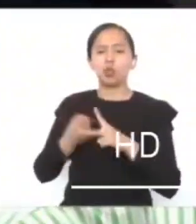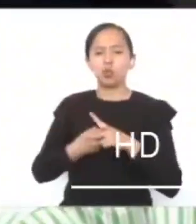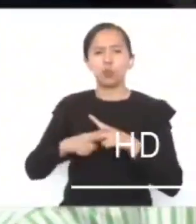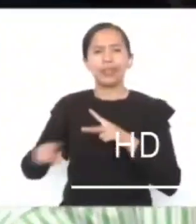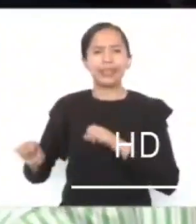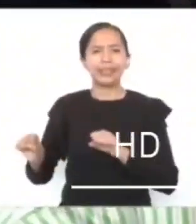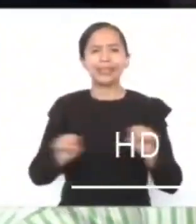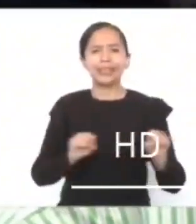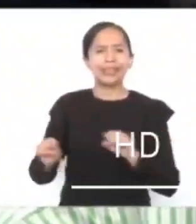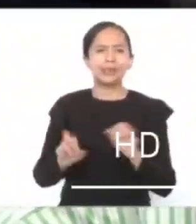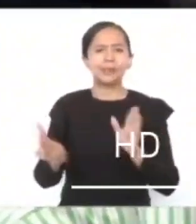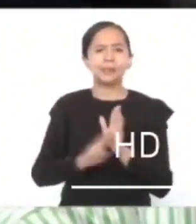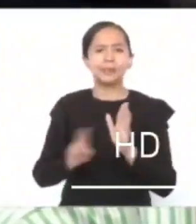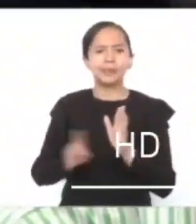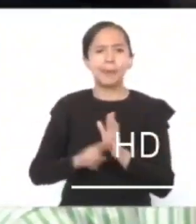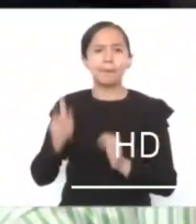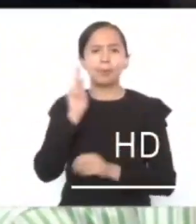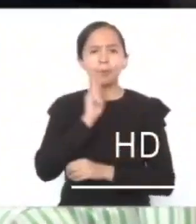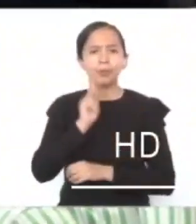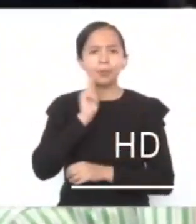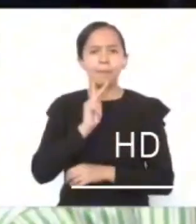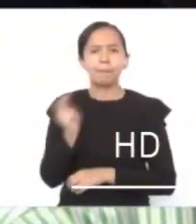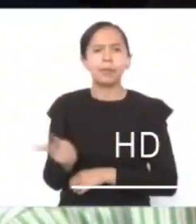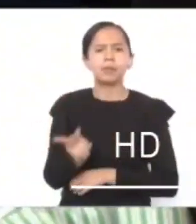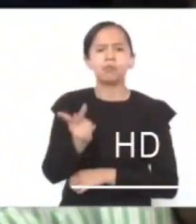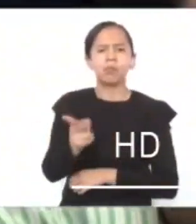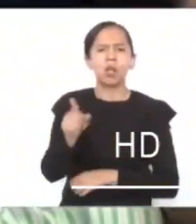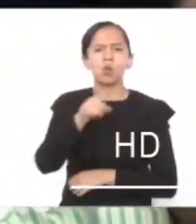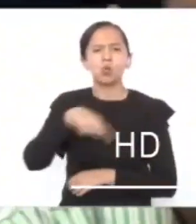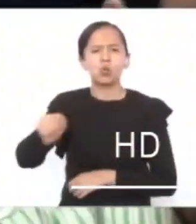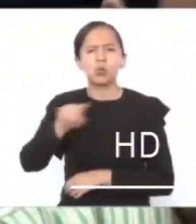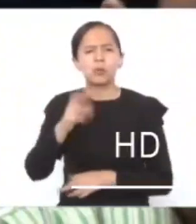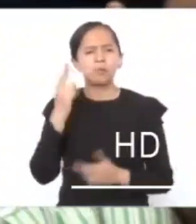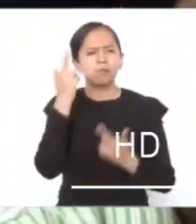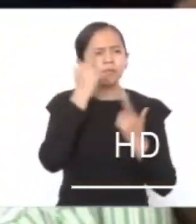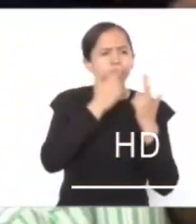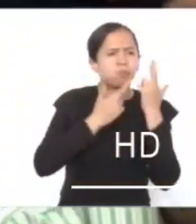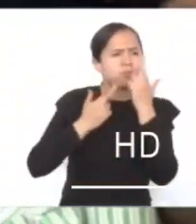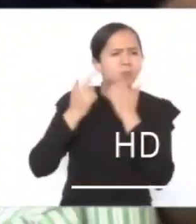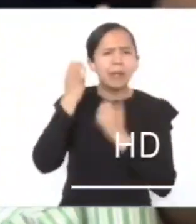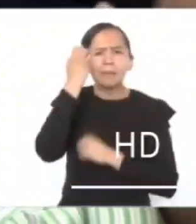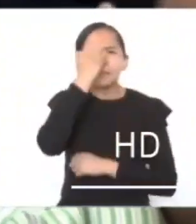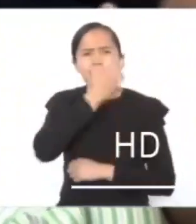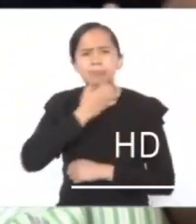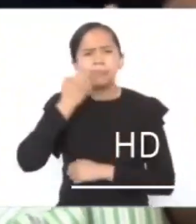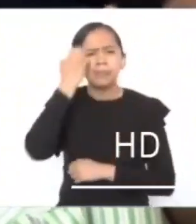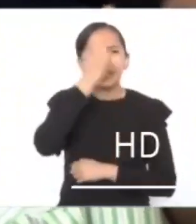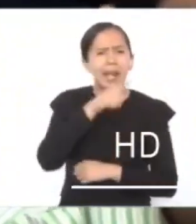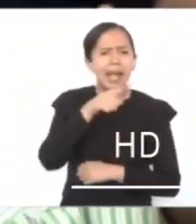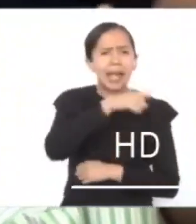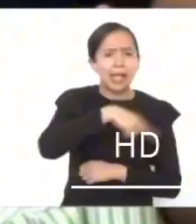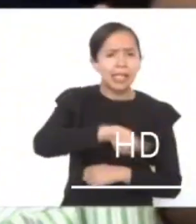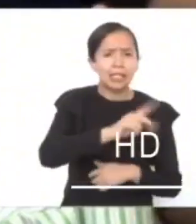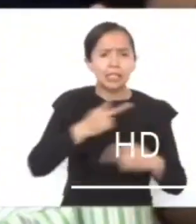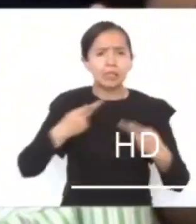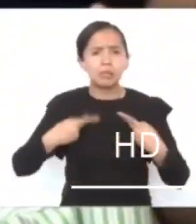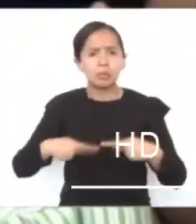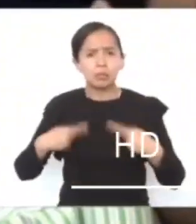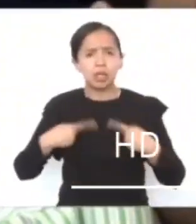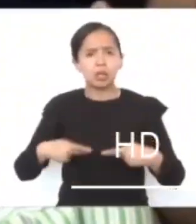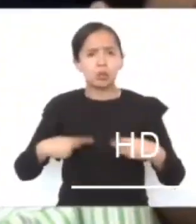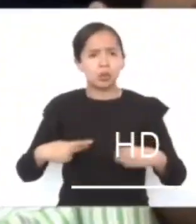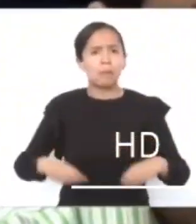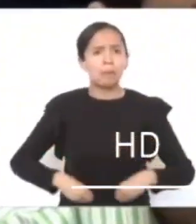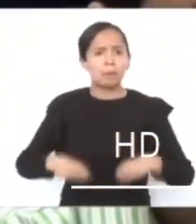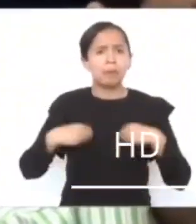México. Preguntarles una valoración sobre pues cómo han sido recibidos, si ve si en los capitalinos el